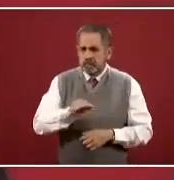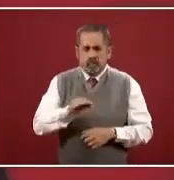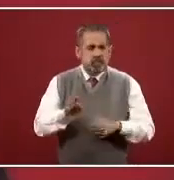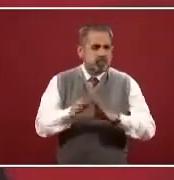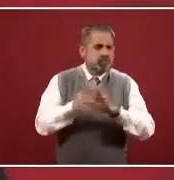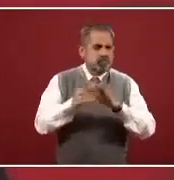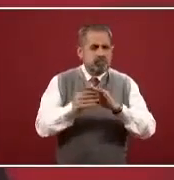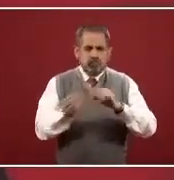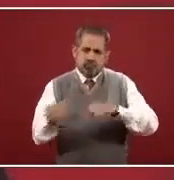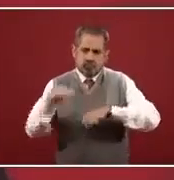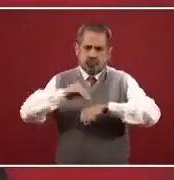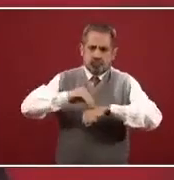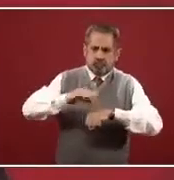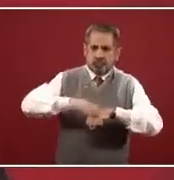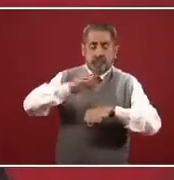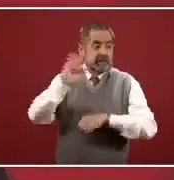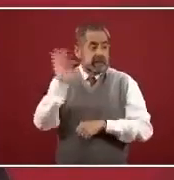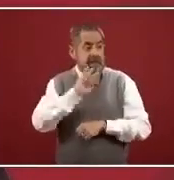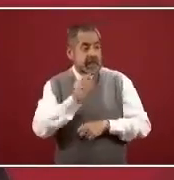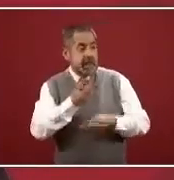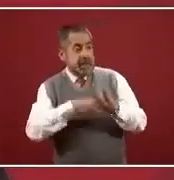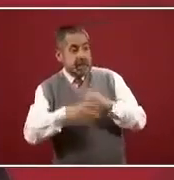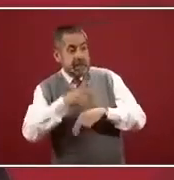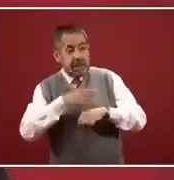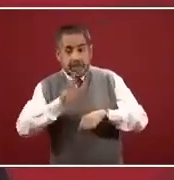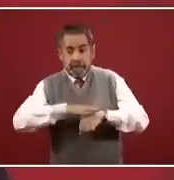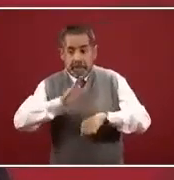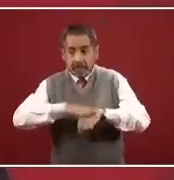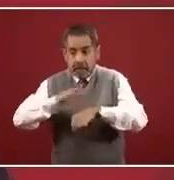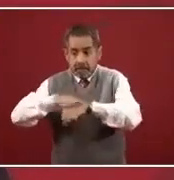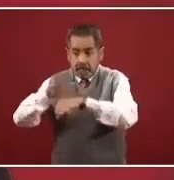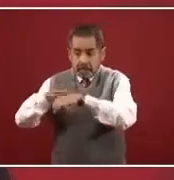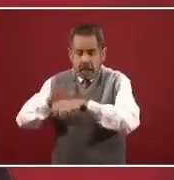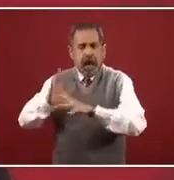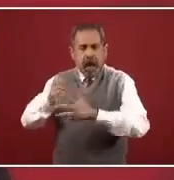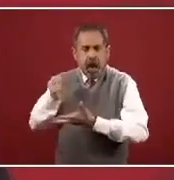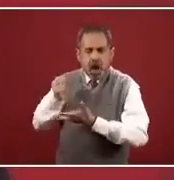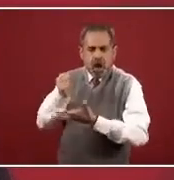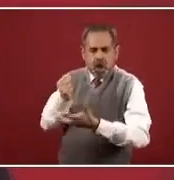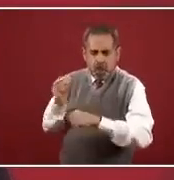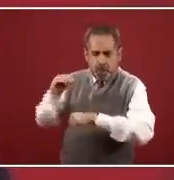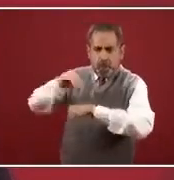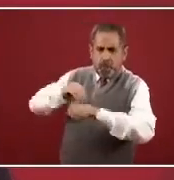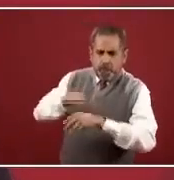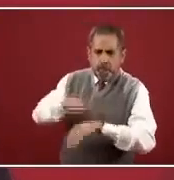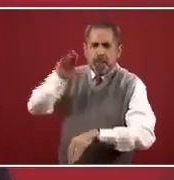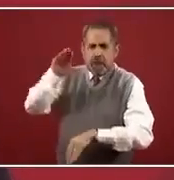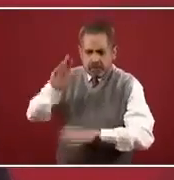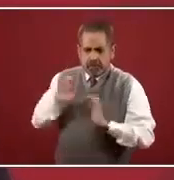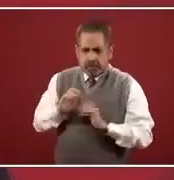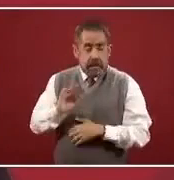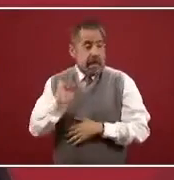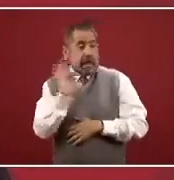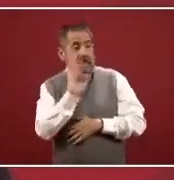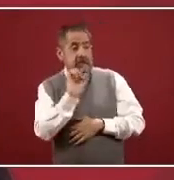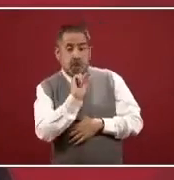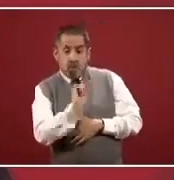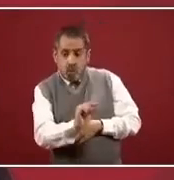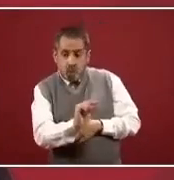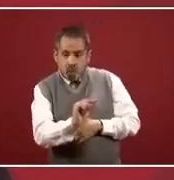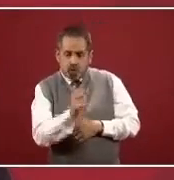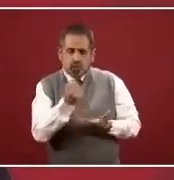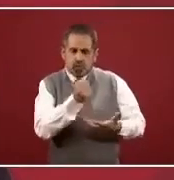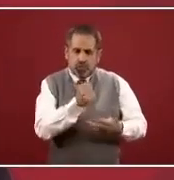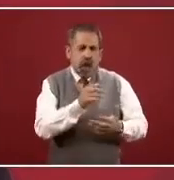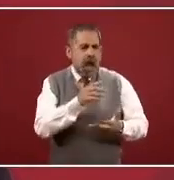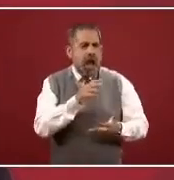en caso de que la carga de enfermedad sea mayor, o dejarlo como una reserva estratégica de insumos en caso de que sea menor. Todavía, y lo